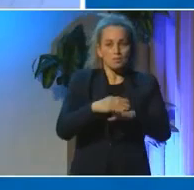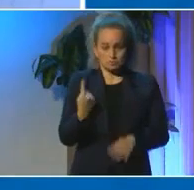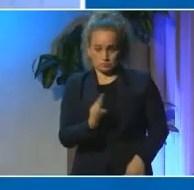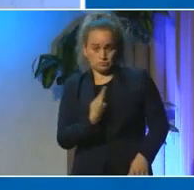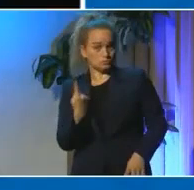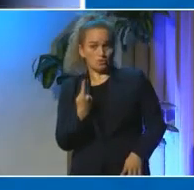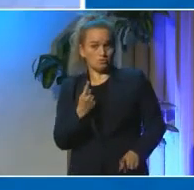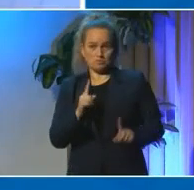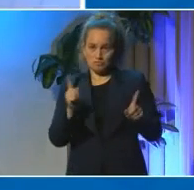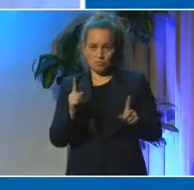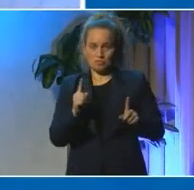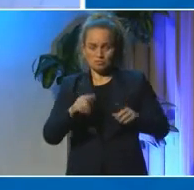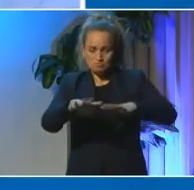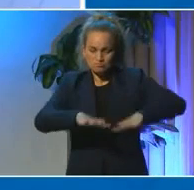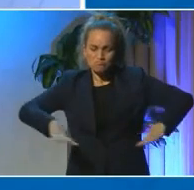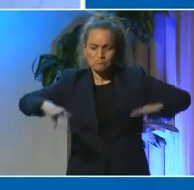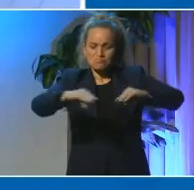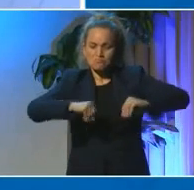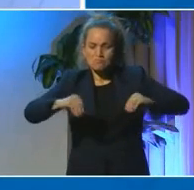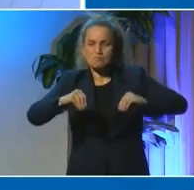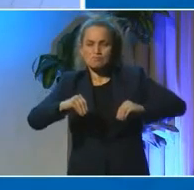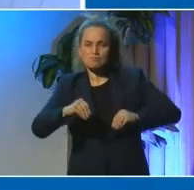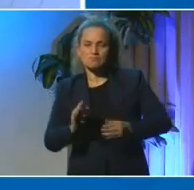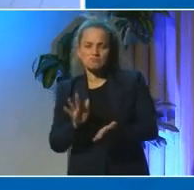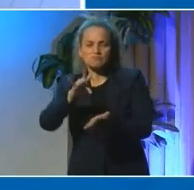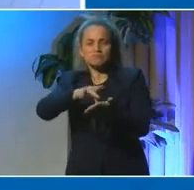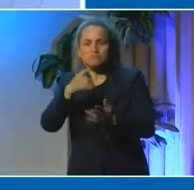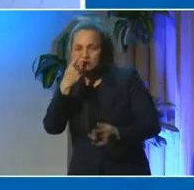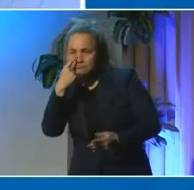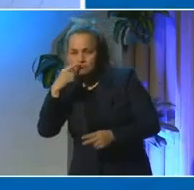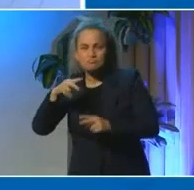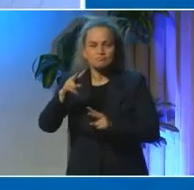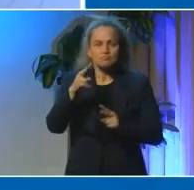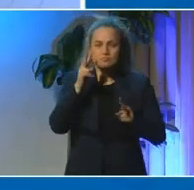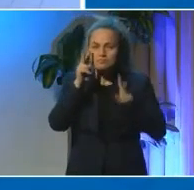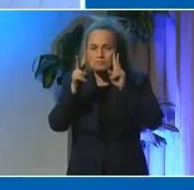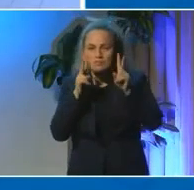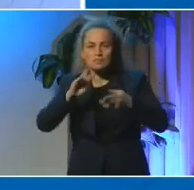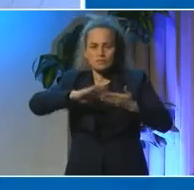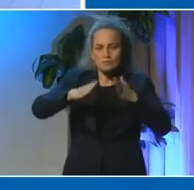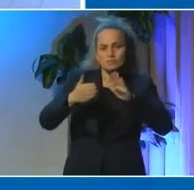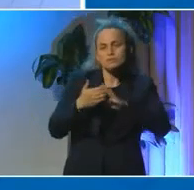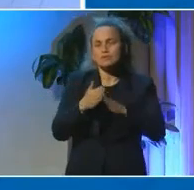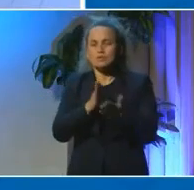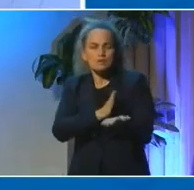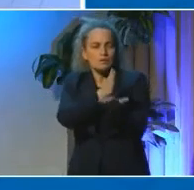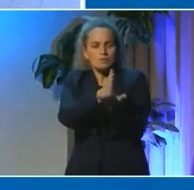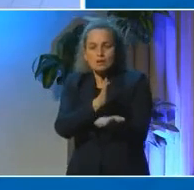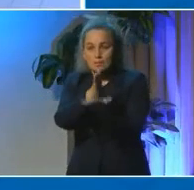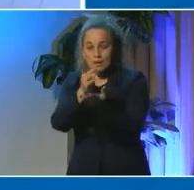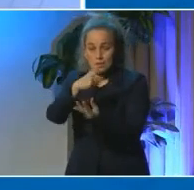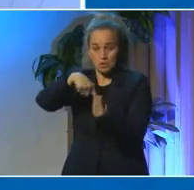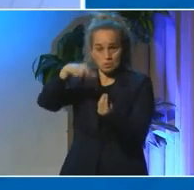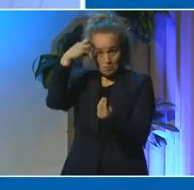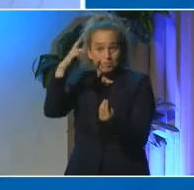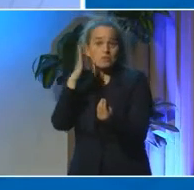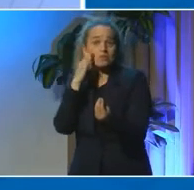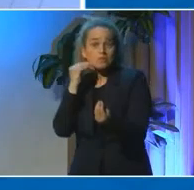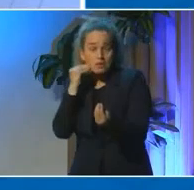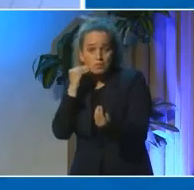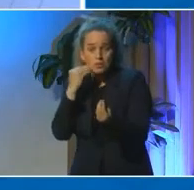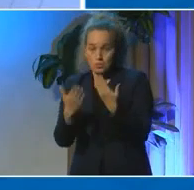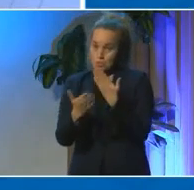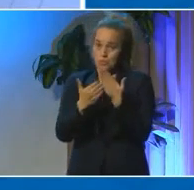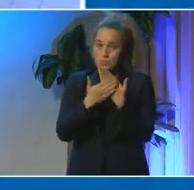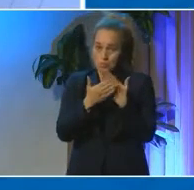que hay que conocer el territorio para conocer el territorio uno lo hace a través de las comunidades de otros expertos que incluso te marcan